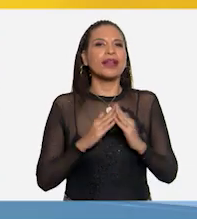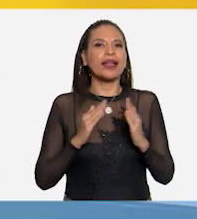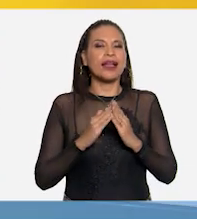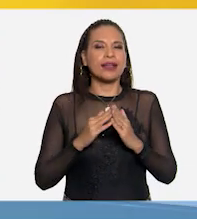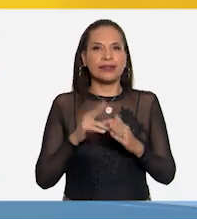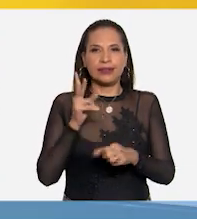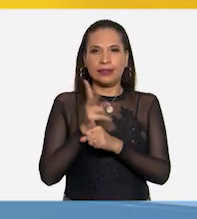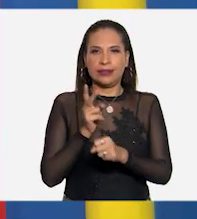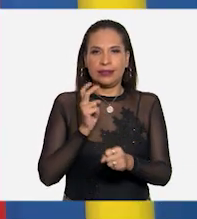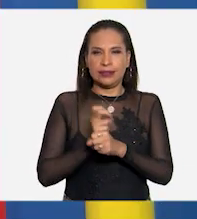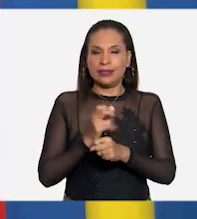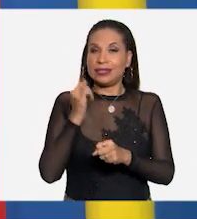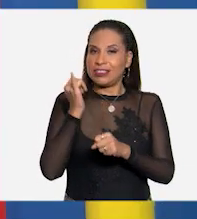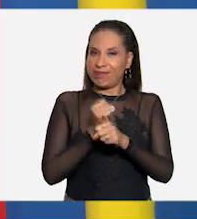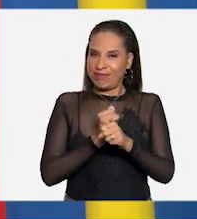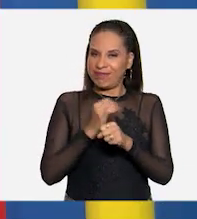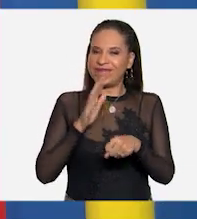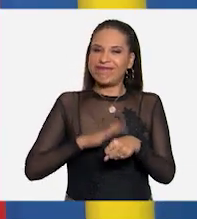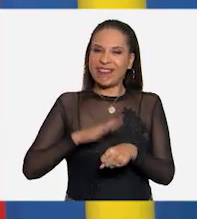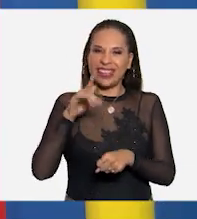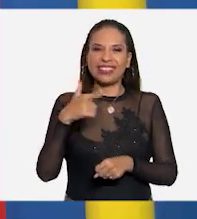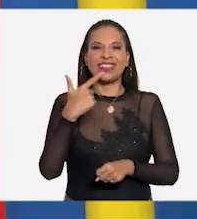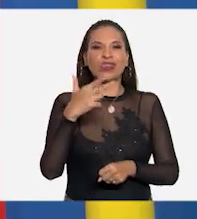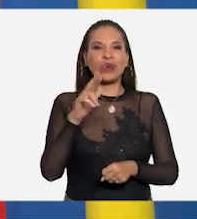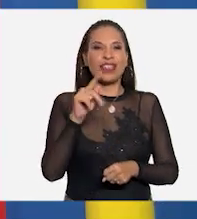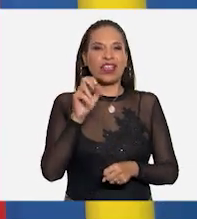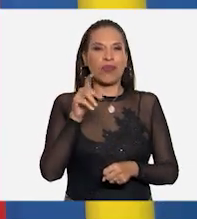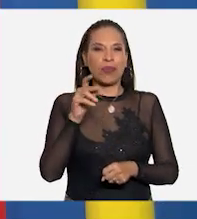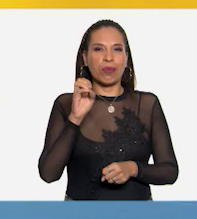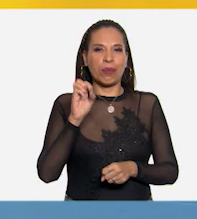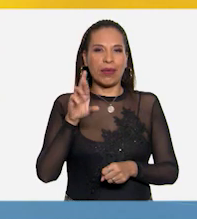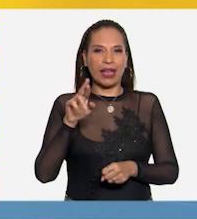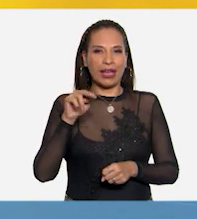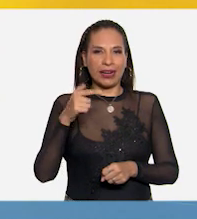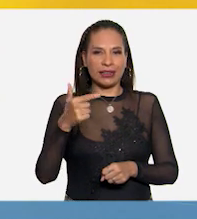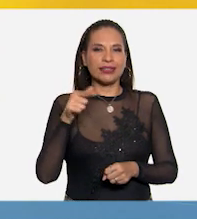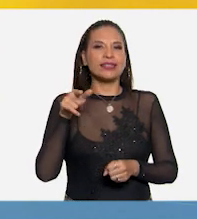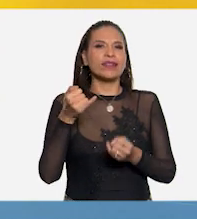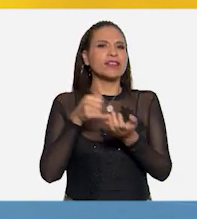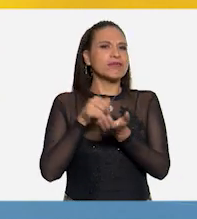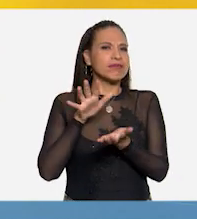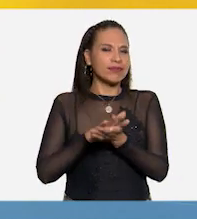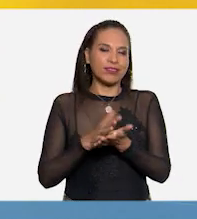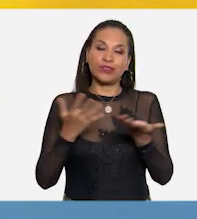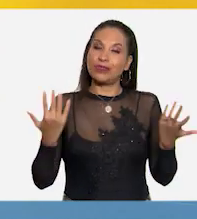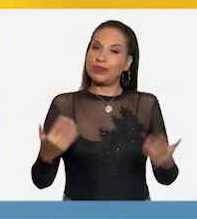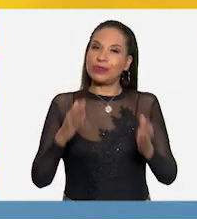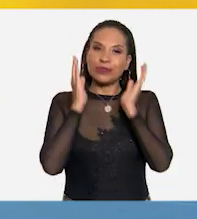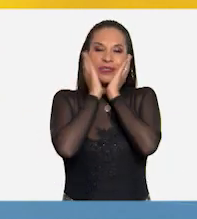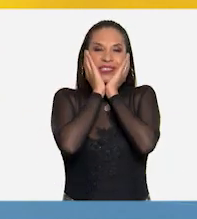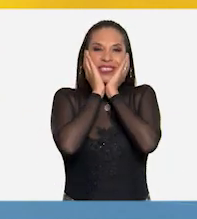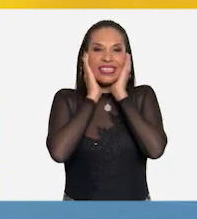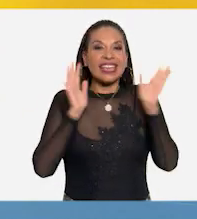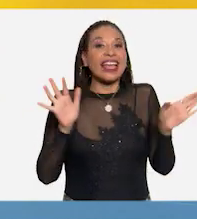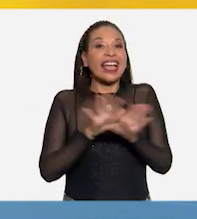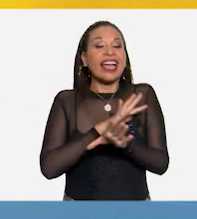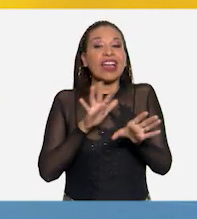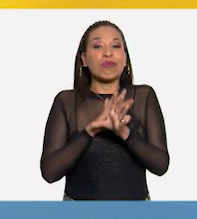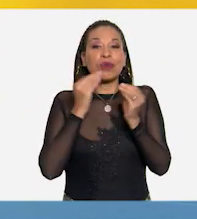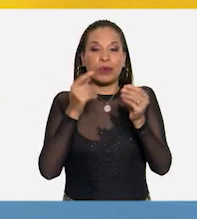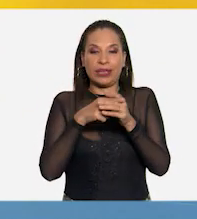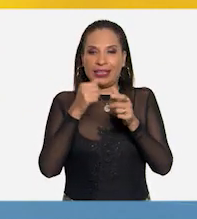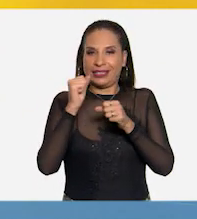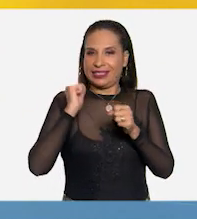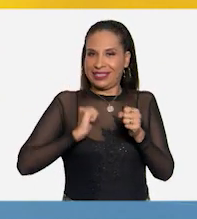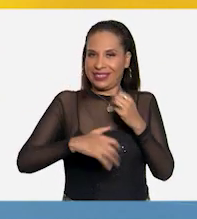los invitamos a investigar más sobre Gutenberg y la imprenta. Uy, maestra Vero, sí que hubo grandes cambios entre el